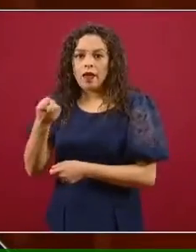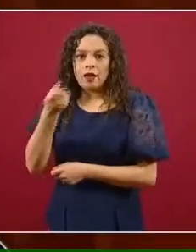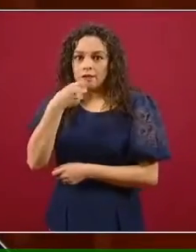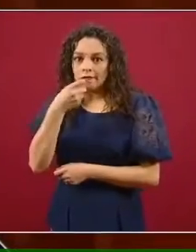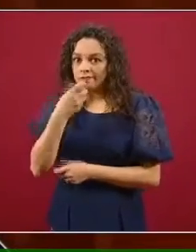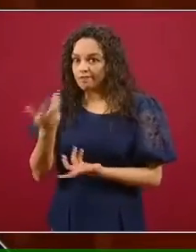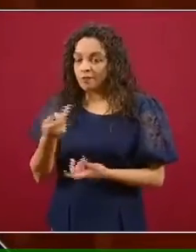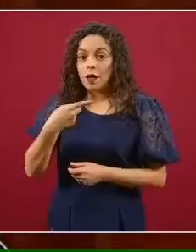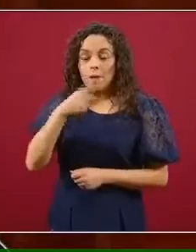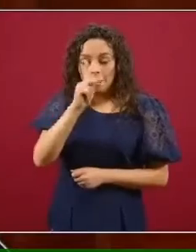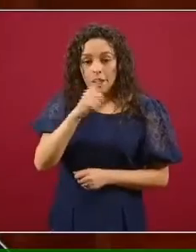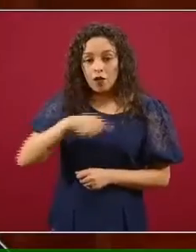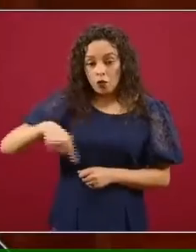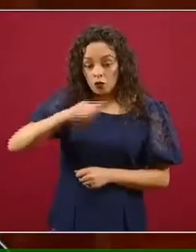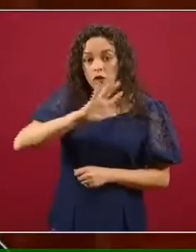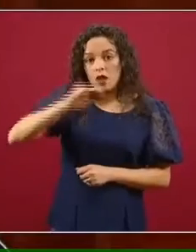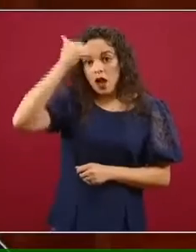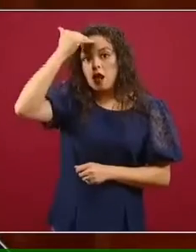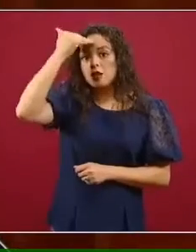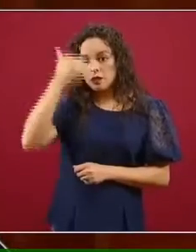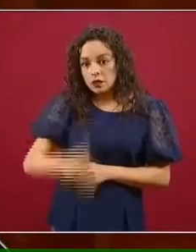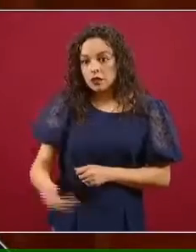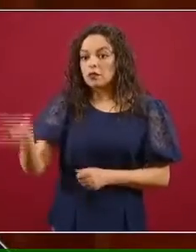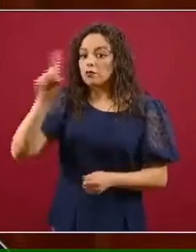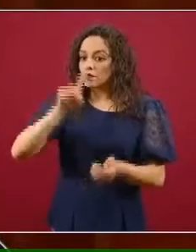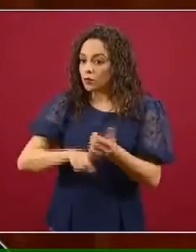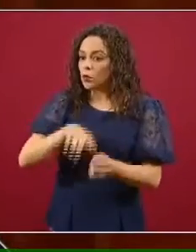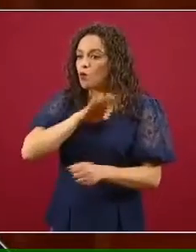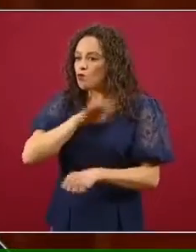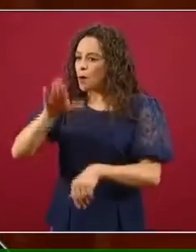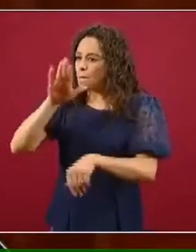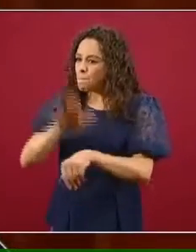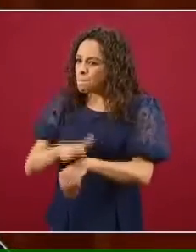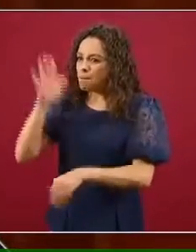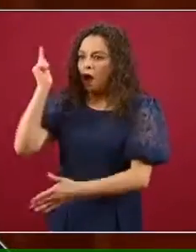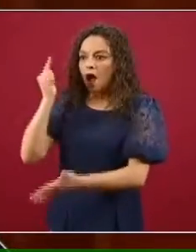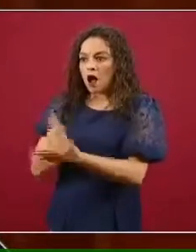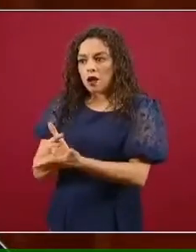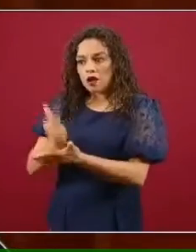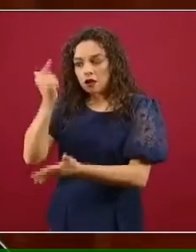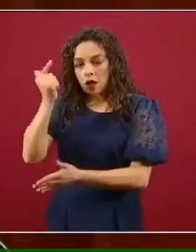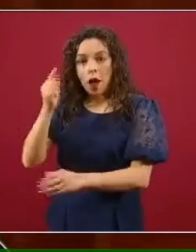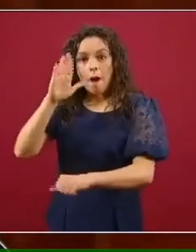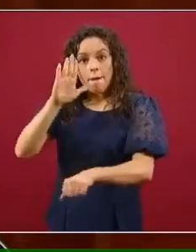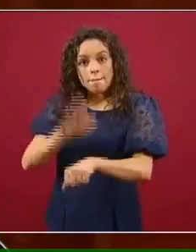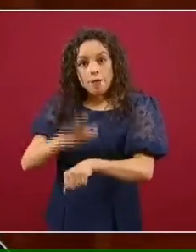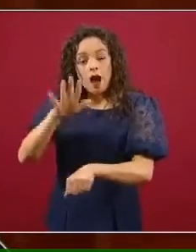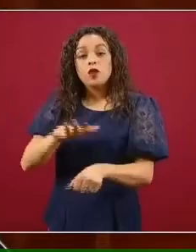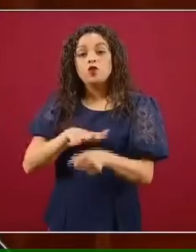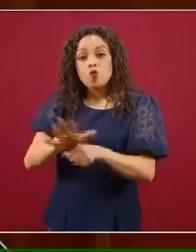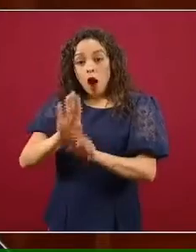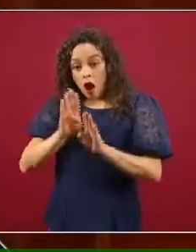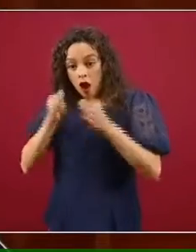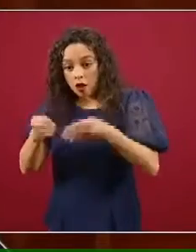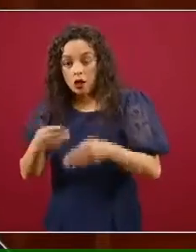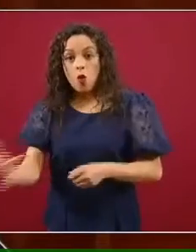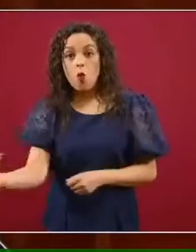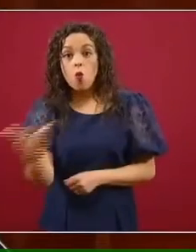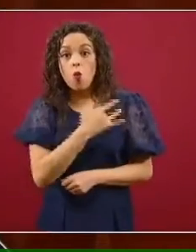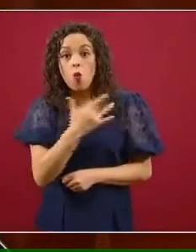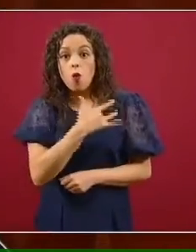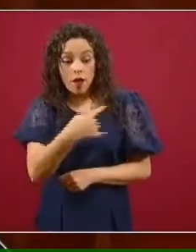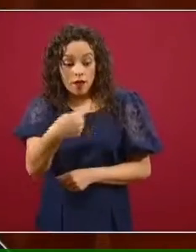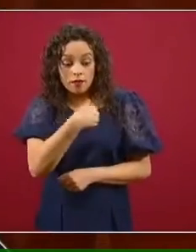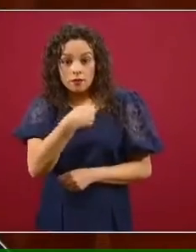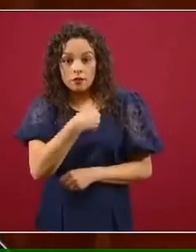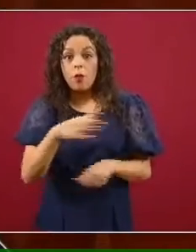incrementa los riesgos de ciertas complicaciones, específicamente complicaciones en el corazón. Hace que el corazón lata muy rápido